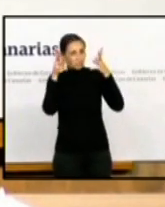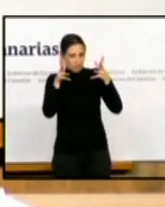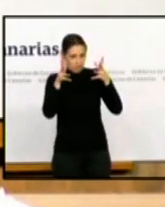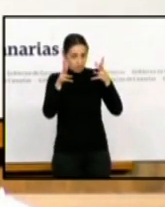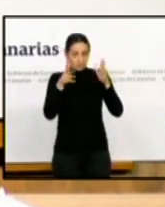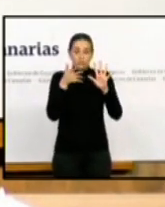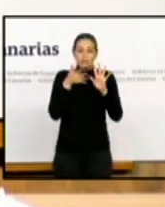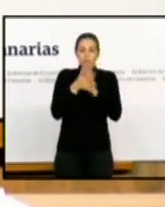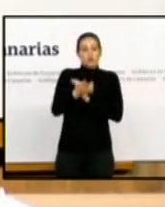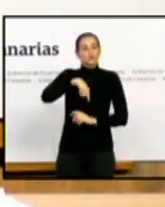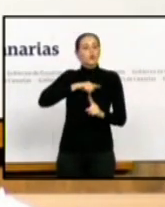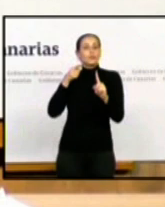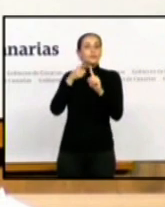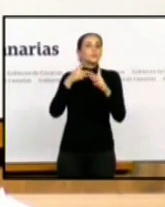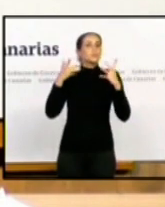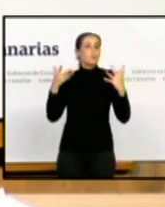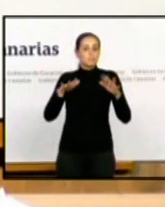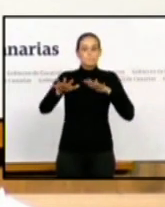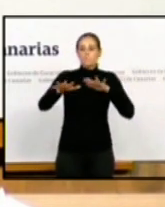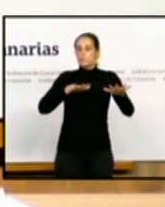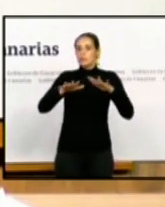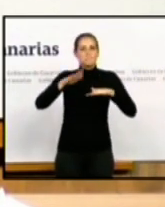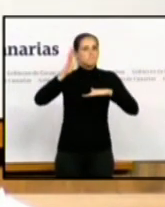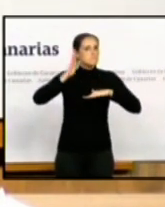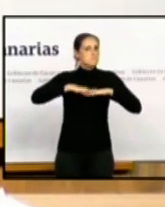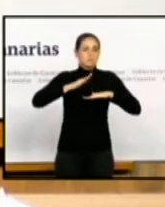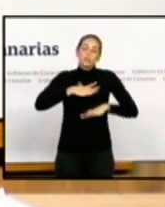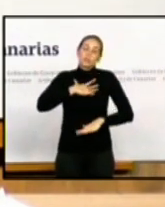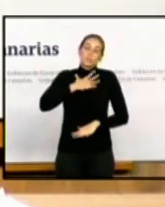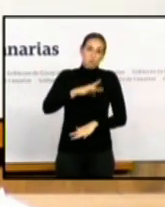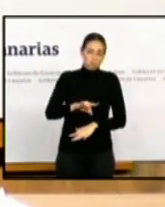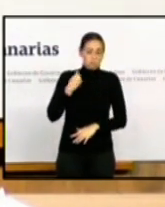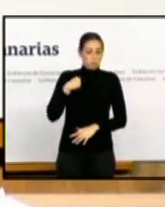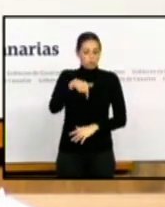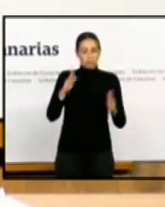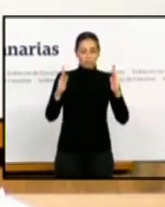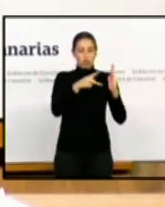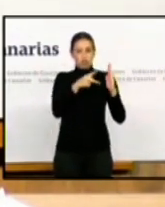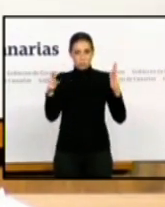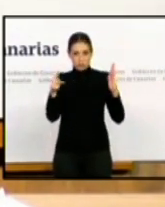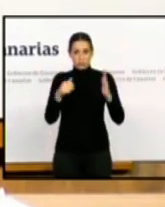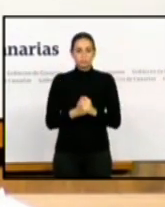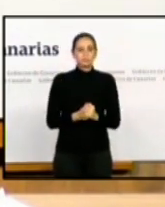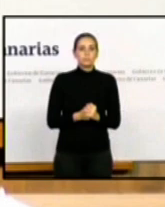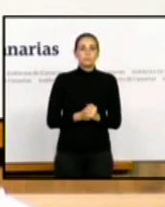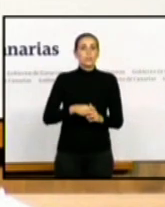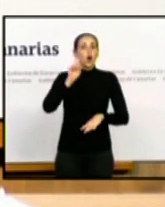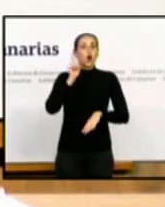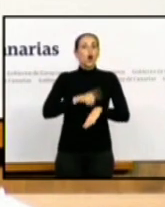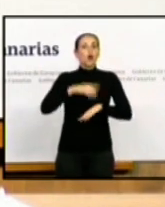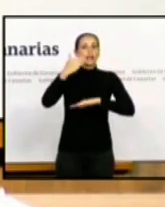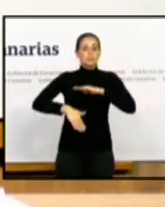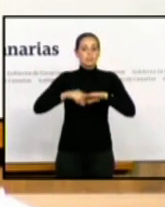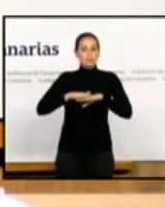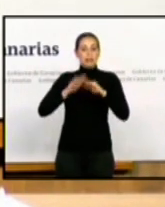se pretende, es que haya la menos movilidad posible en estas dos semanas. El toque de queda se adelanta a las